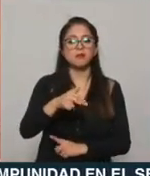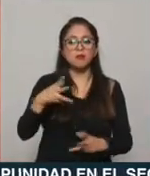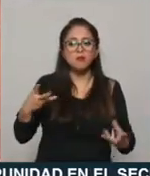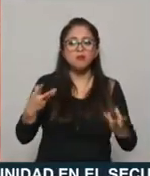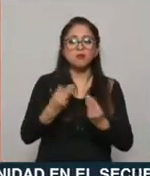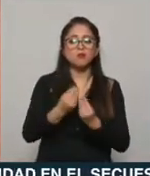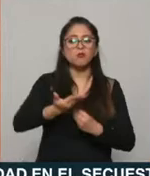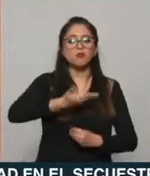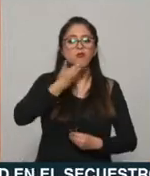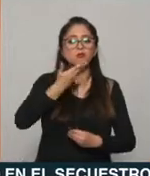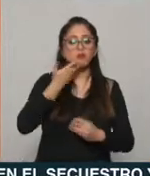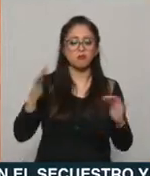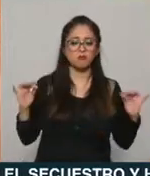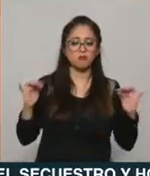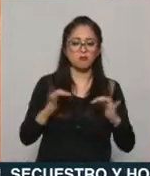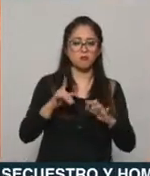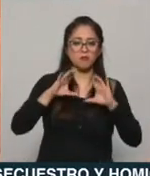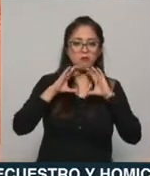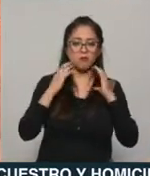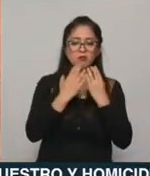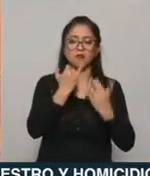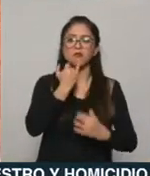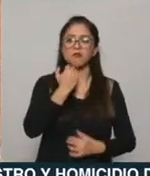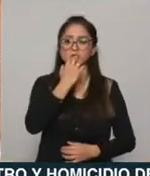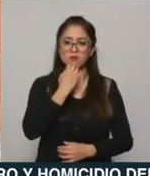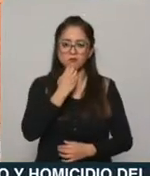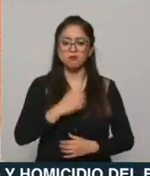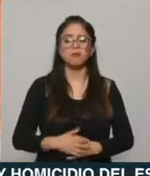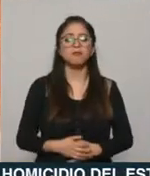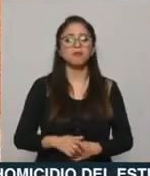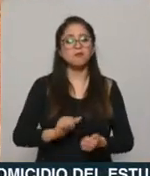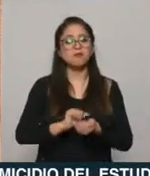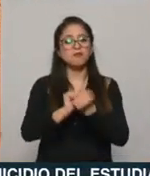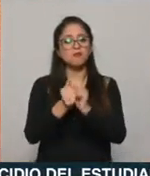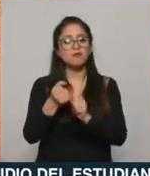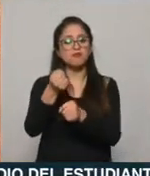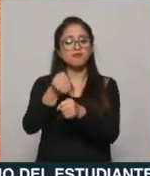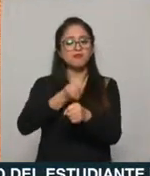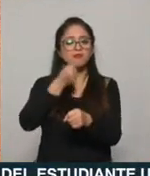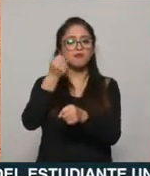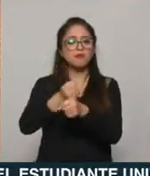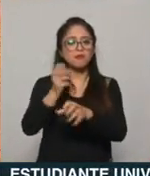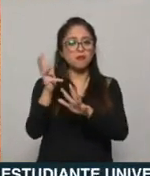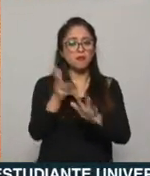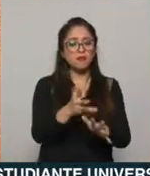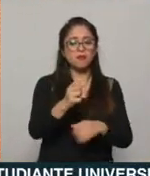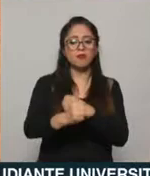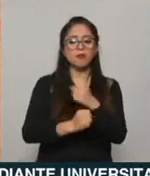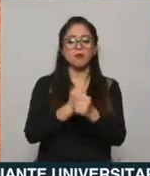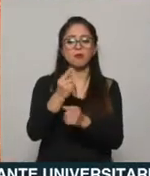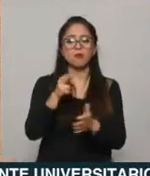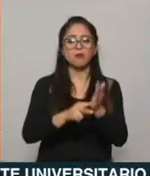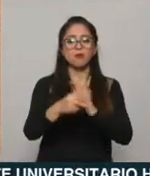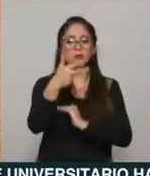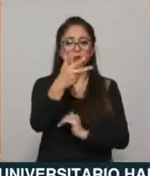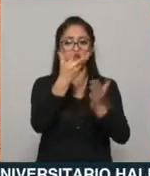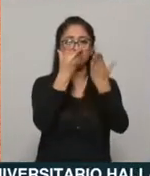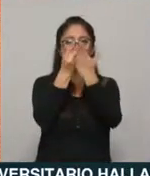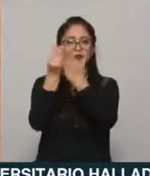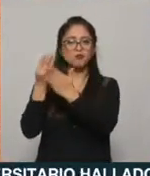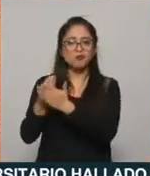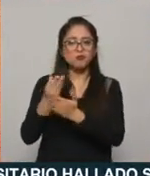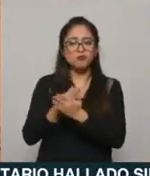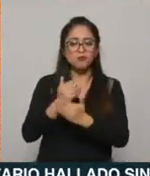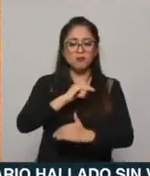de la comunidad. Luego de un progresivo deterioro por el abandono en el que quedó, en 2008 se inició un proceso de restauración